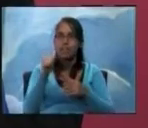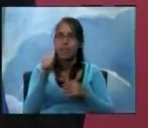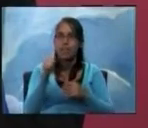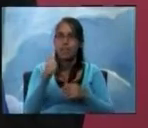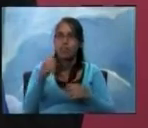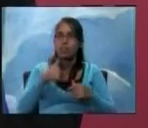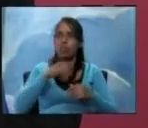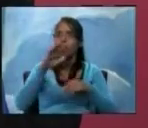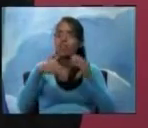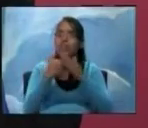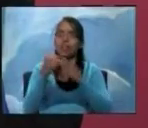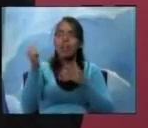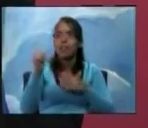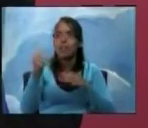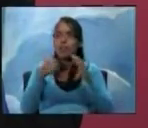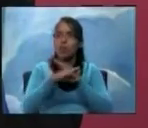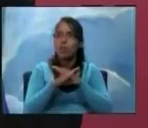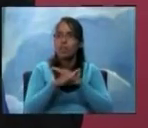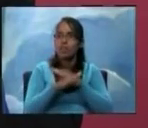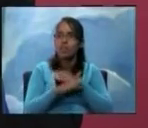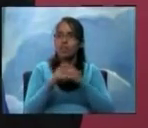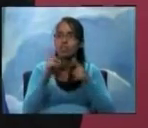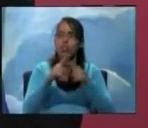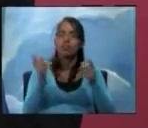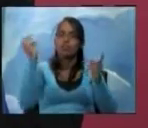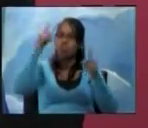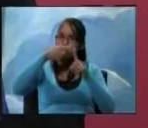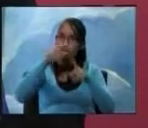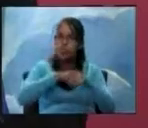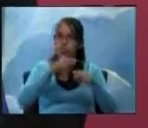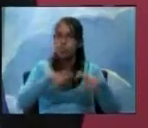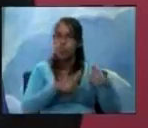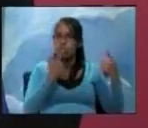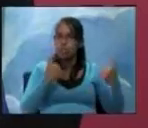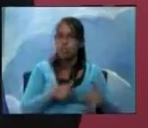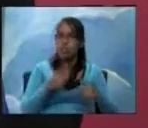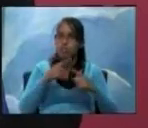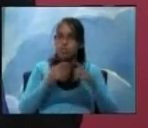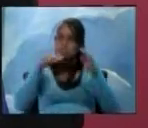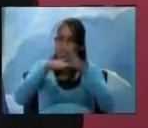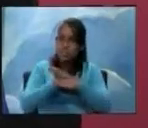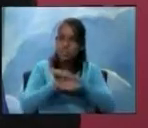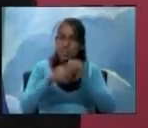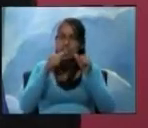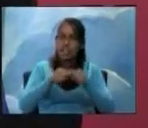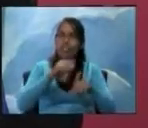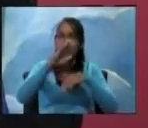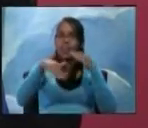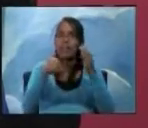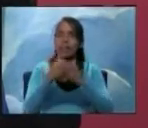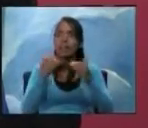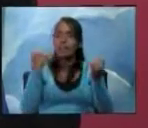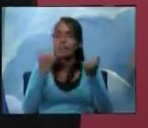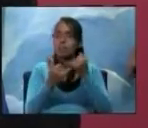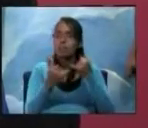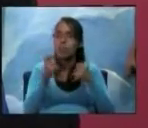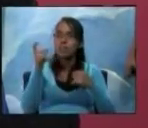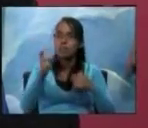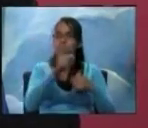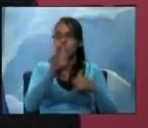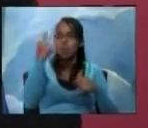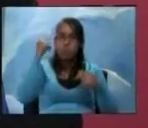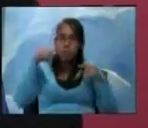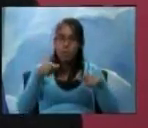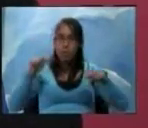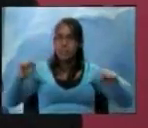Yo hasta las 10 voy a ir. Lo propuso en su corazón. Pero Dios dice: boga mar adentro, quédate hasta que termine. A esas personas que por lo